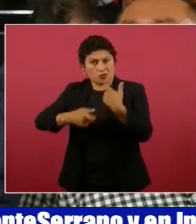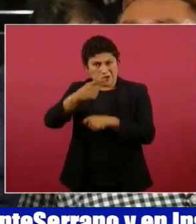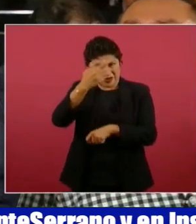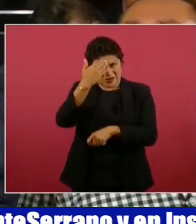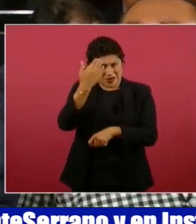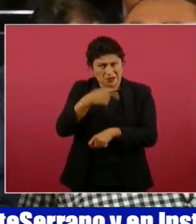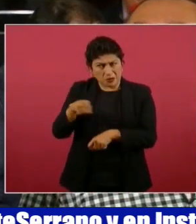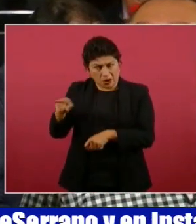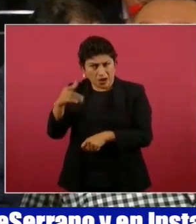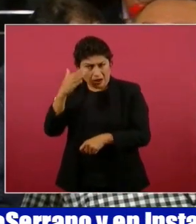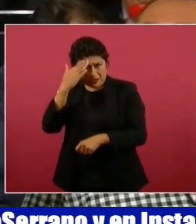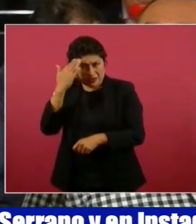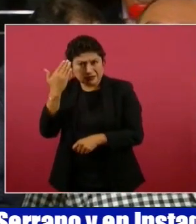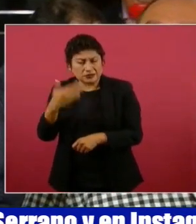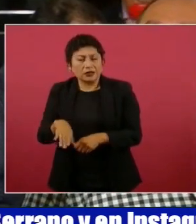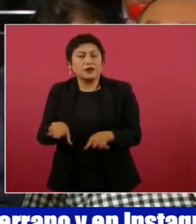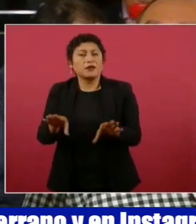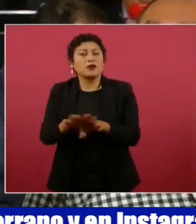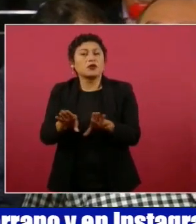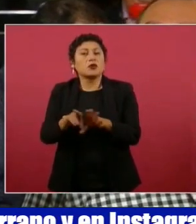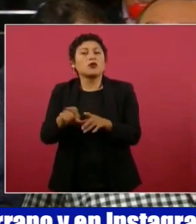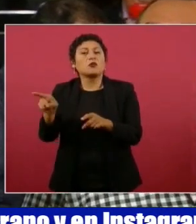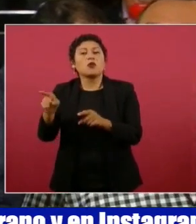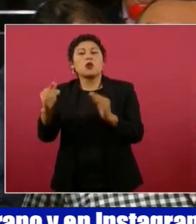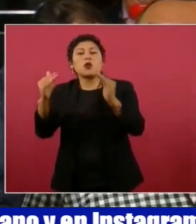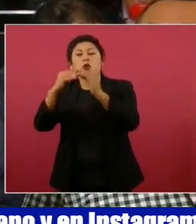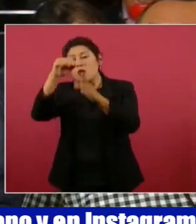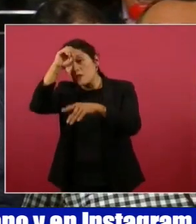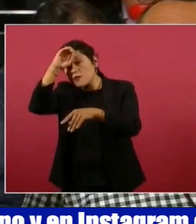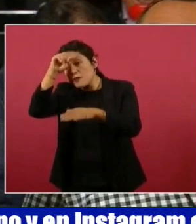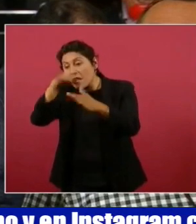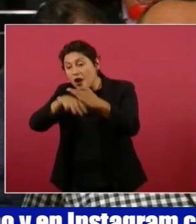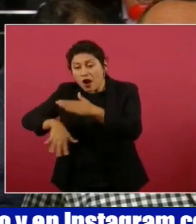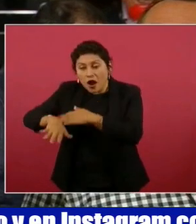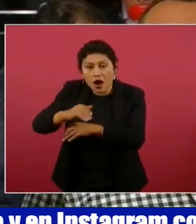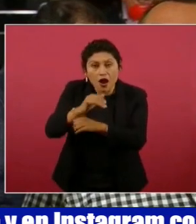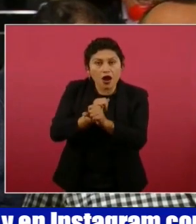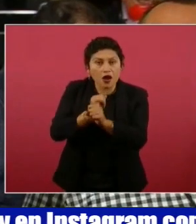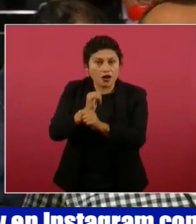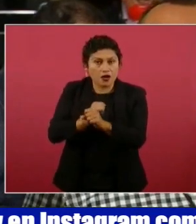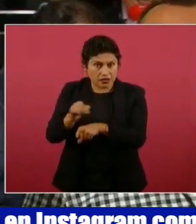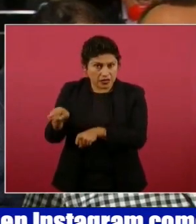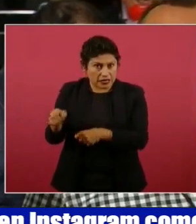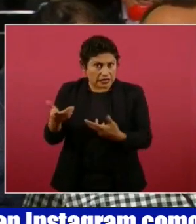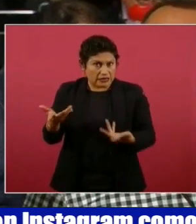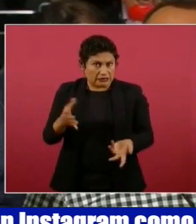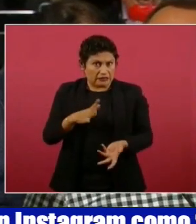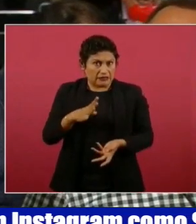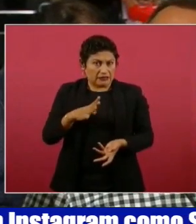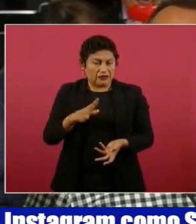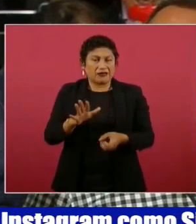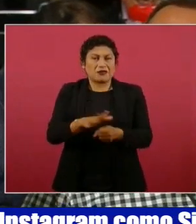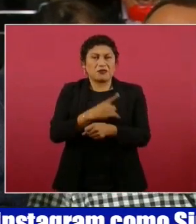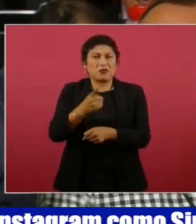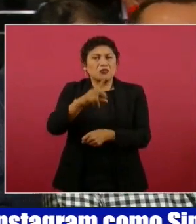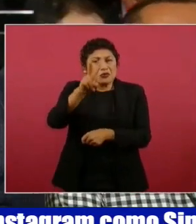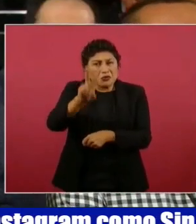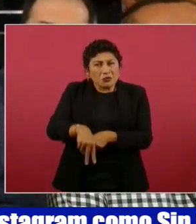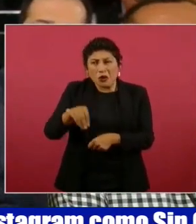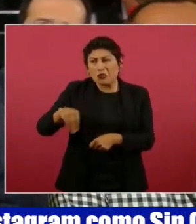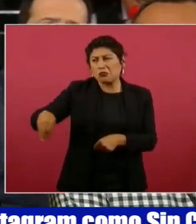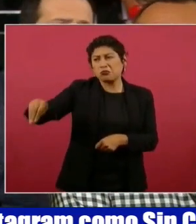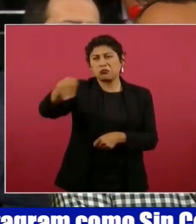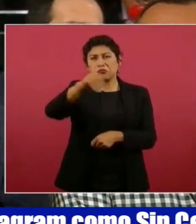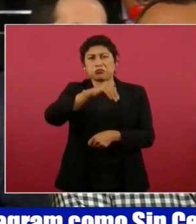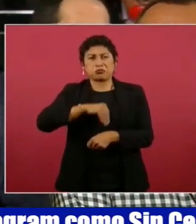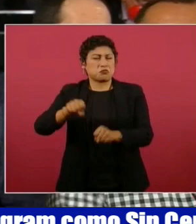revisó el funcionamiento de estas minas, si revisa el funcionamiento de estas minas? Porque son muy comunes en la zona.